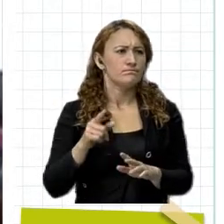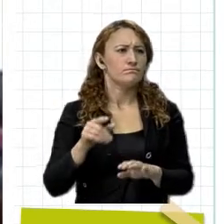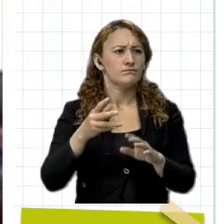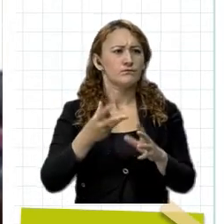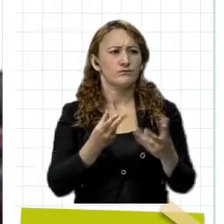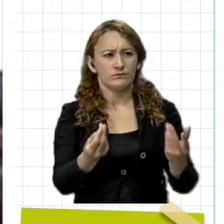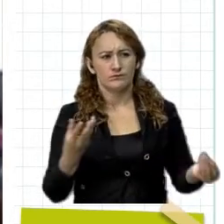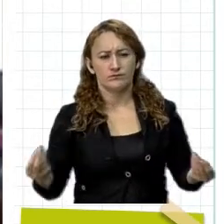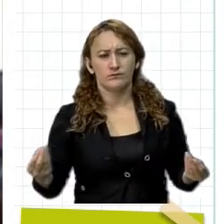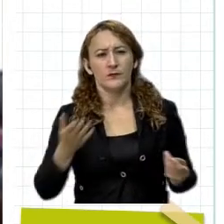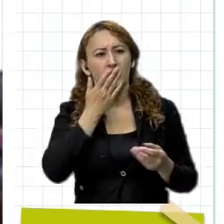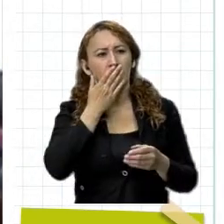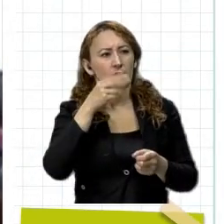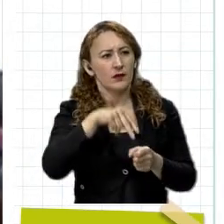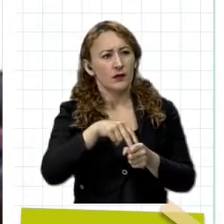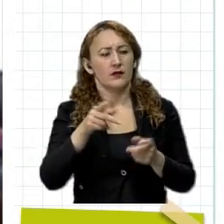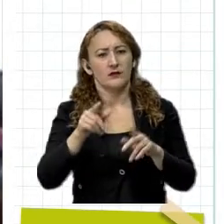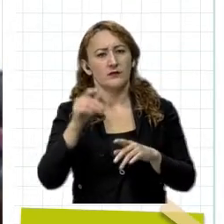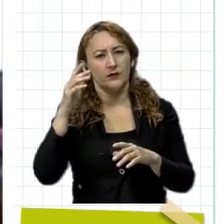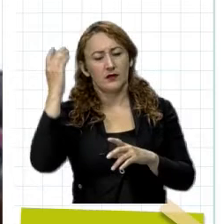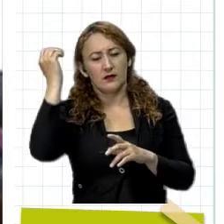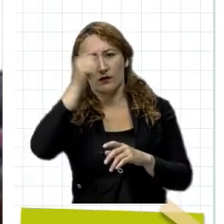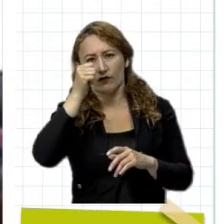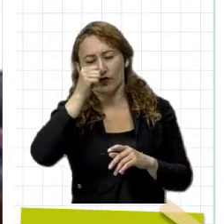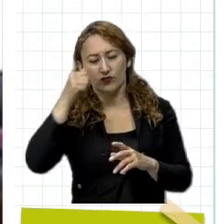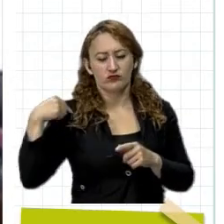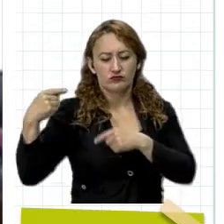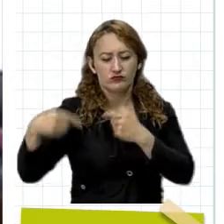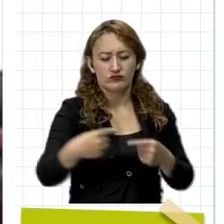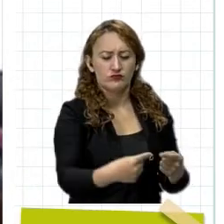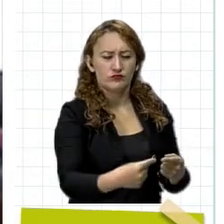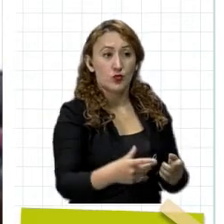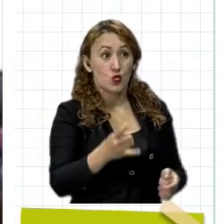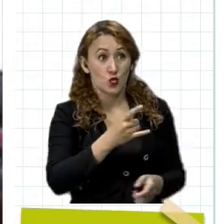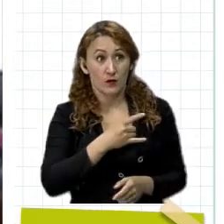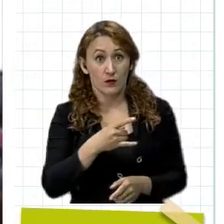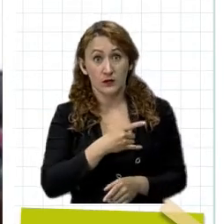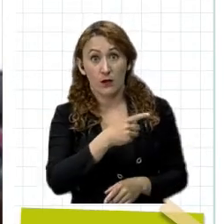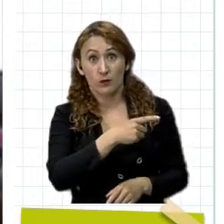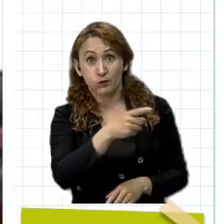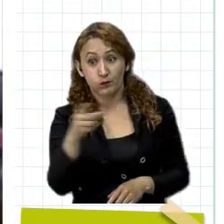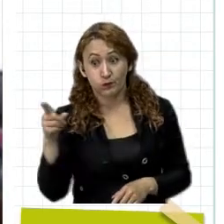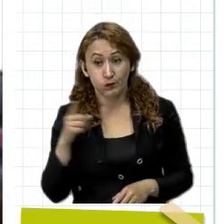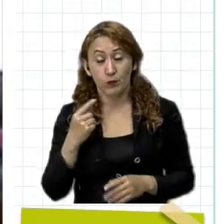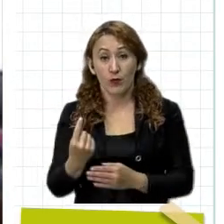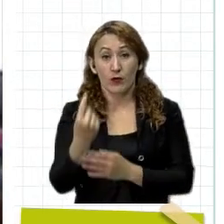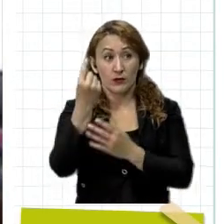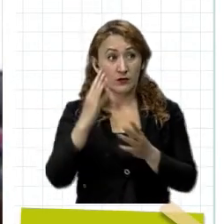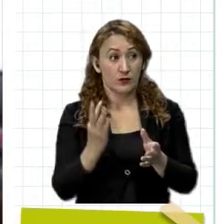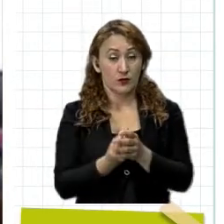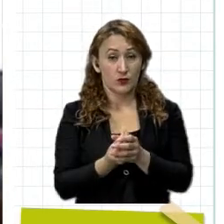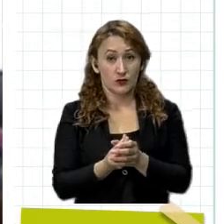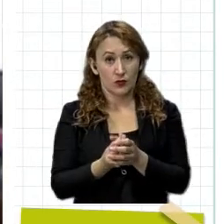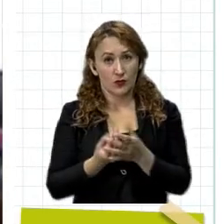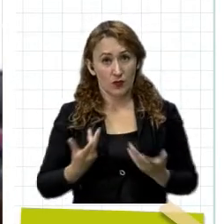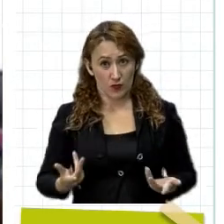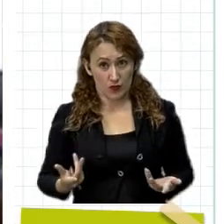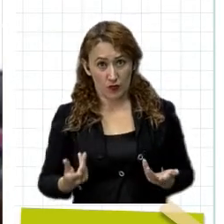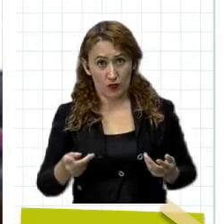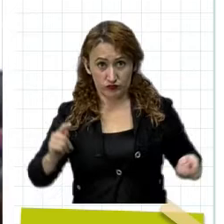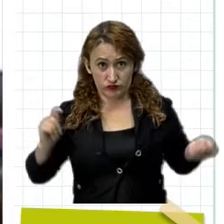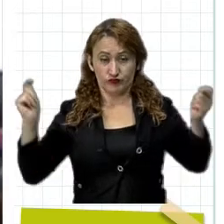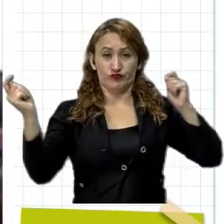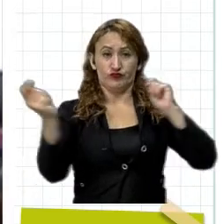y afrodescendientes. Las universidades, donde se han promovido políticas de inclusión, no han logrado transformar